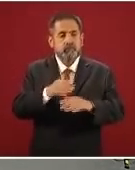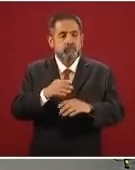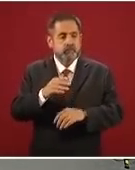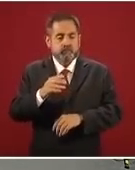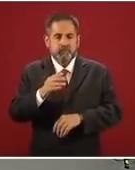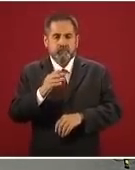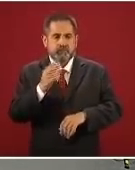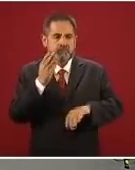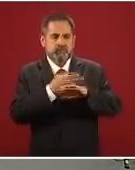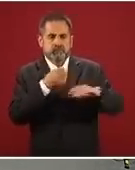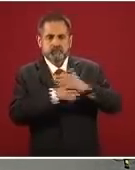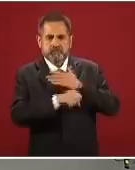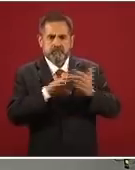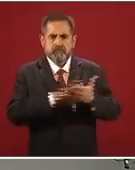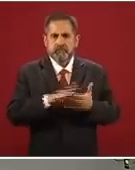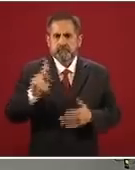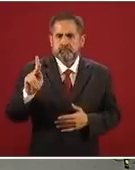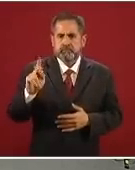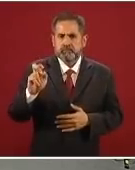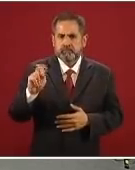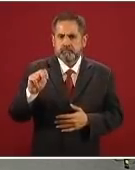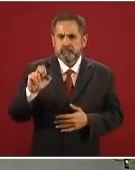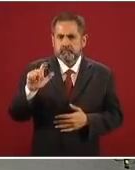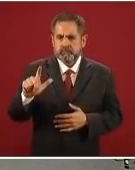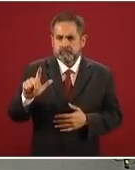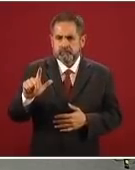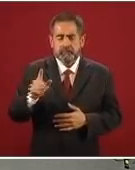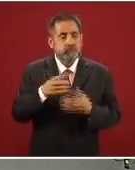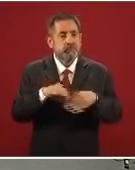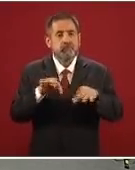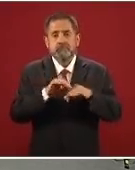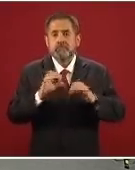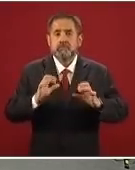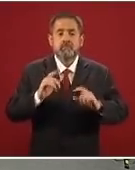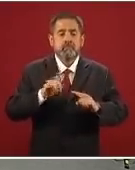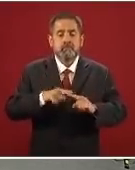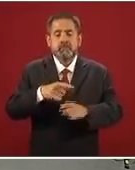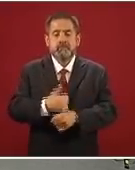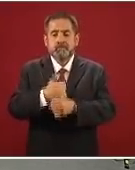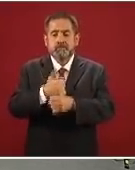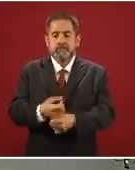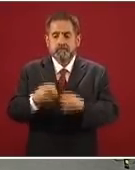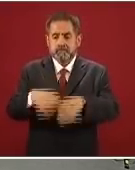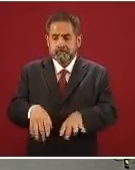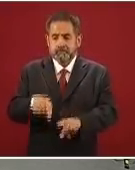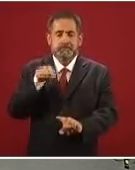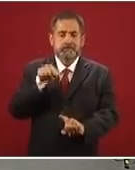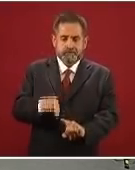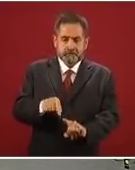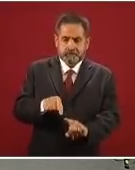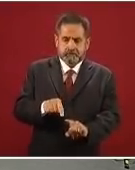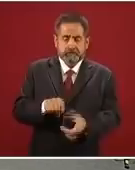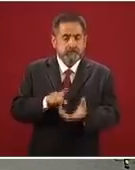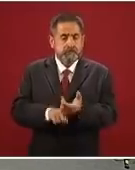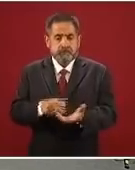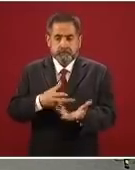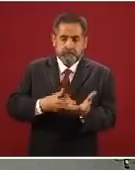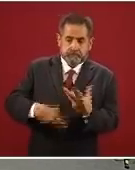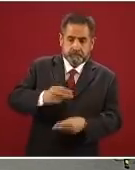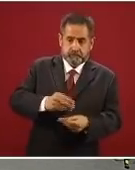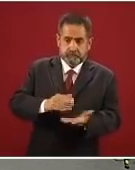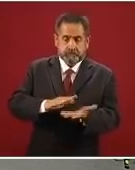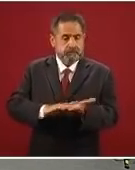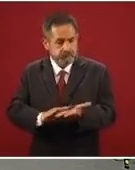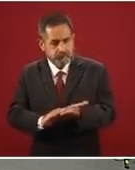penal, lo más importante son las víctimas. Lo más importante es la reparación del daño a